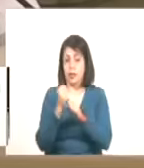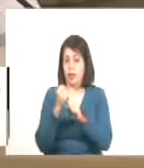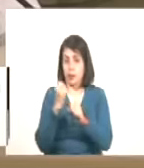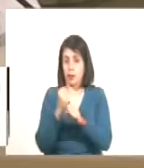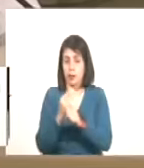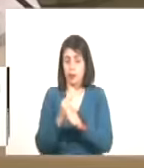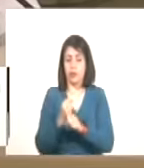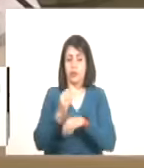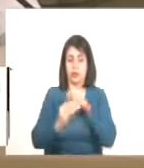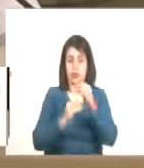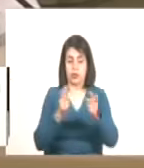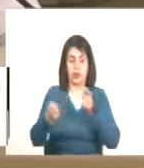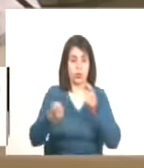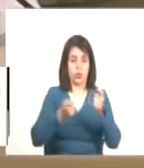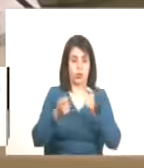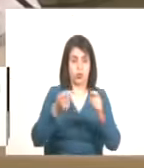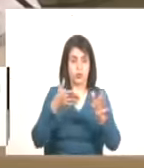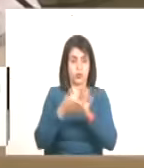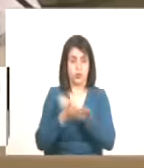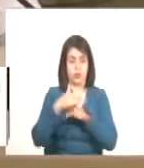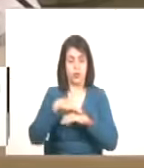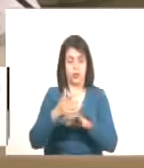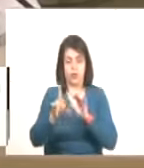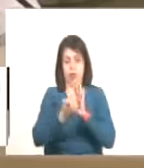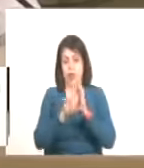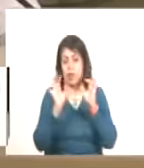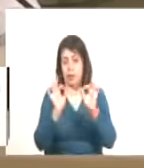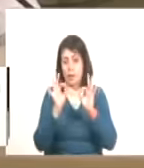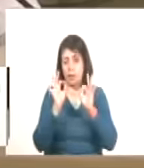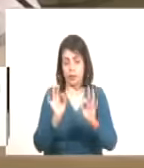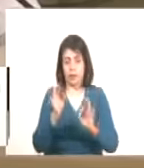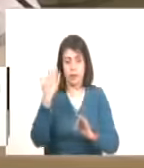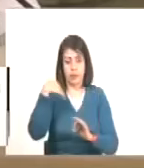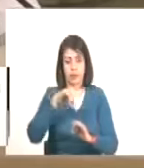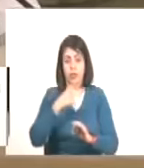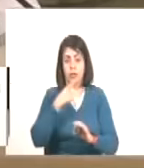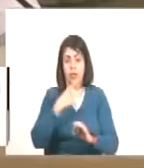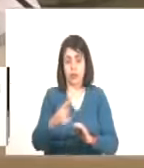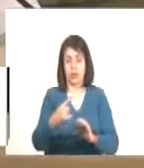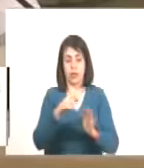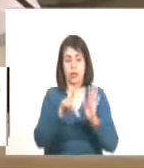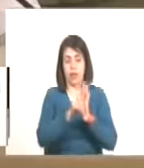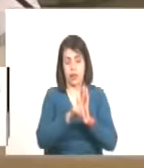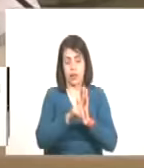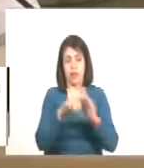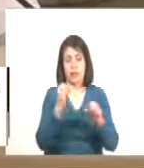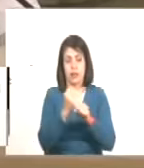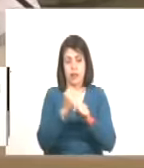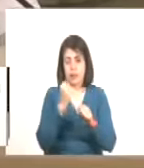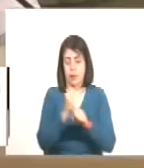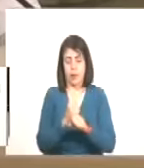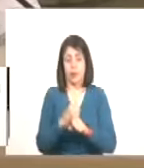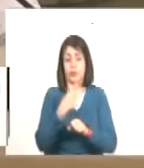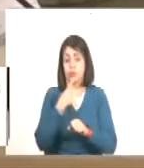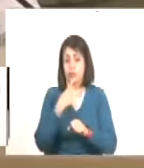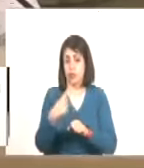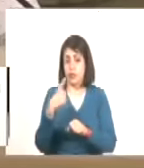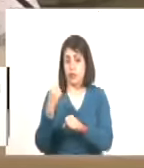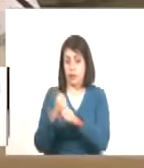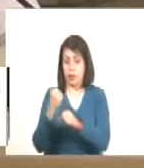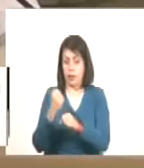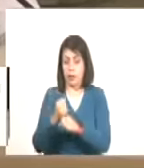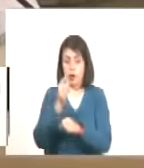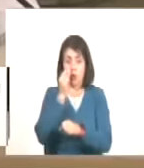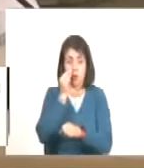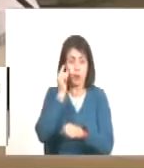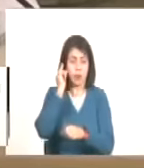trabajo serán reguladas mediante una ley especial según lo establecido en la Ley Orgánica del Trabajo, los trabajadores